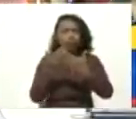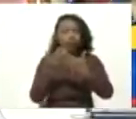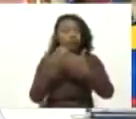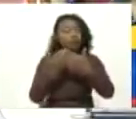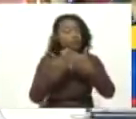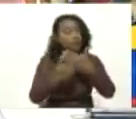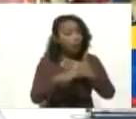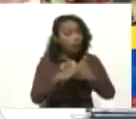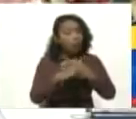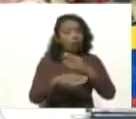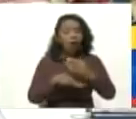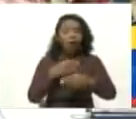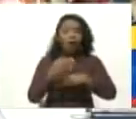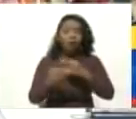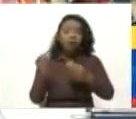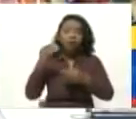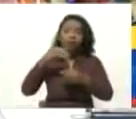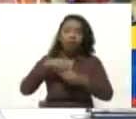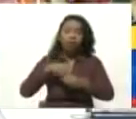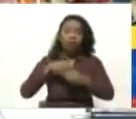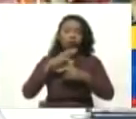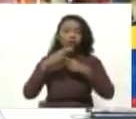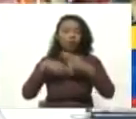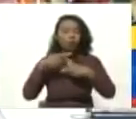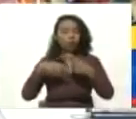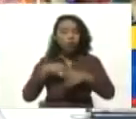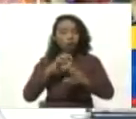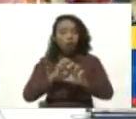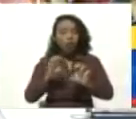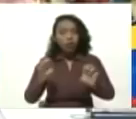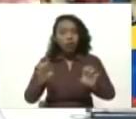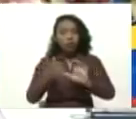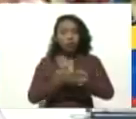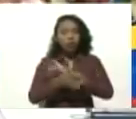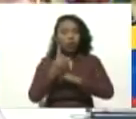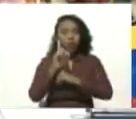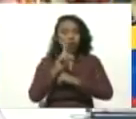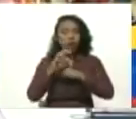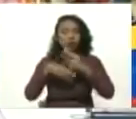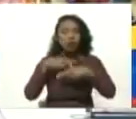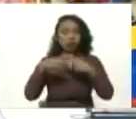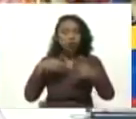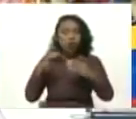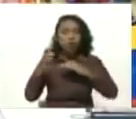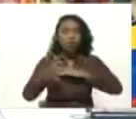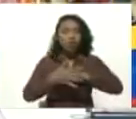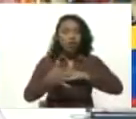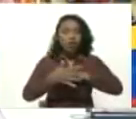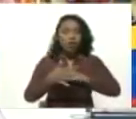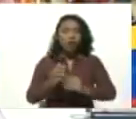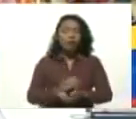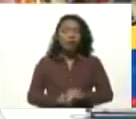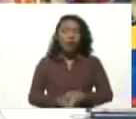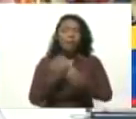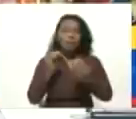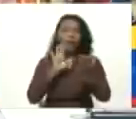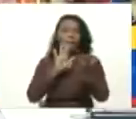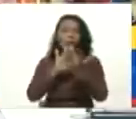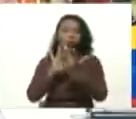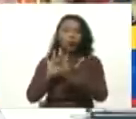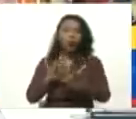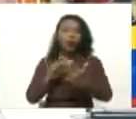hacer, dentro de la revolución educativa, una revolución tecnológica para conectar a